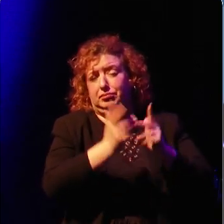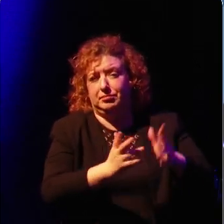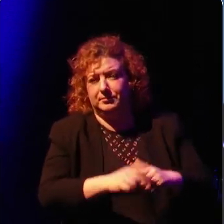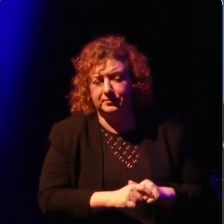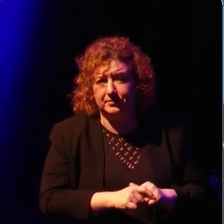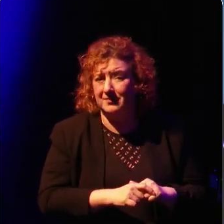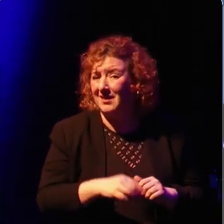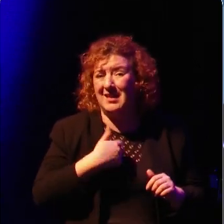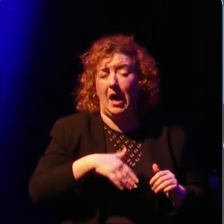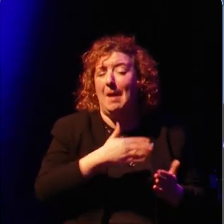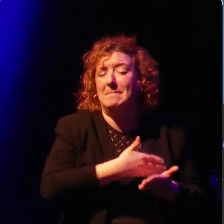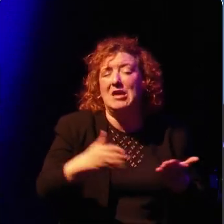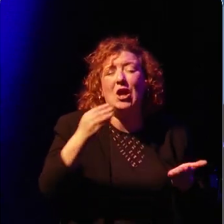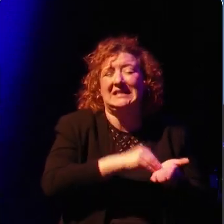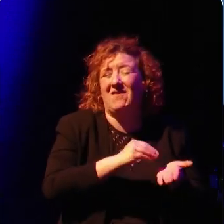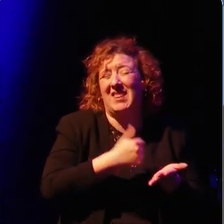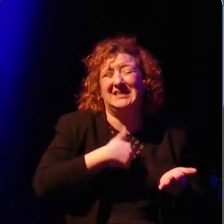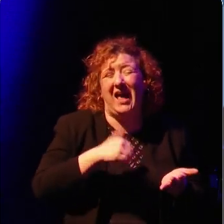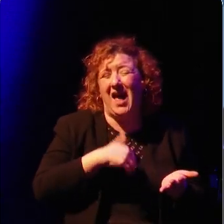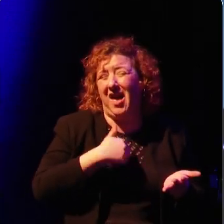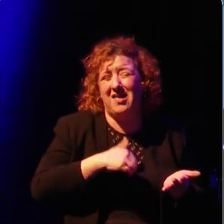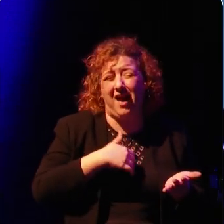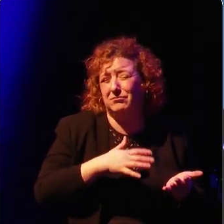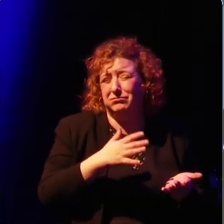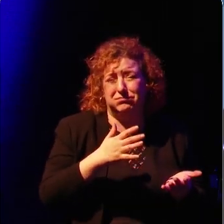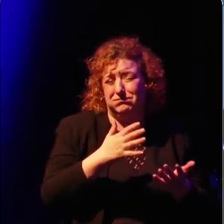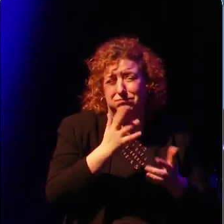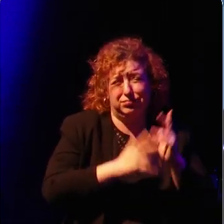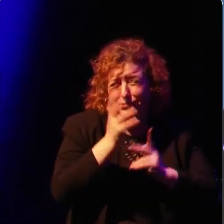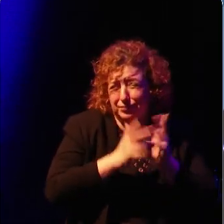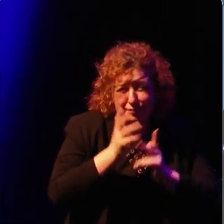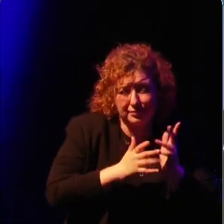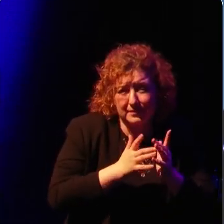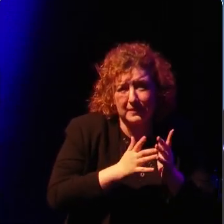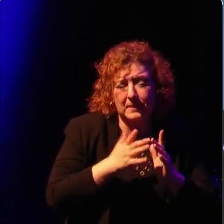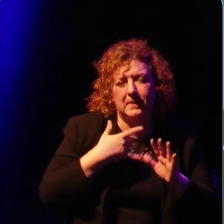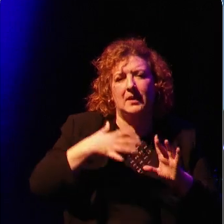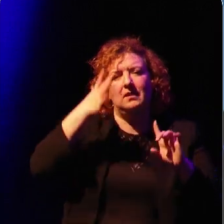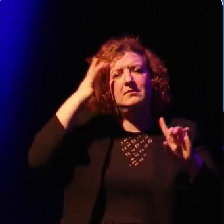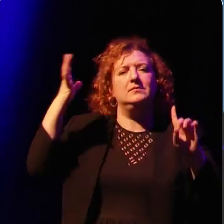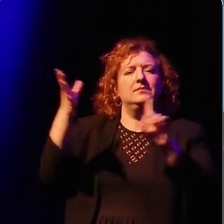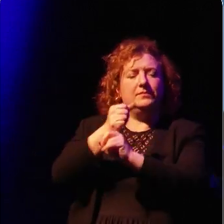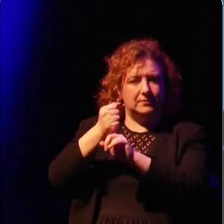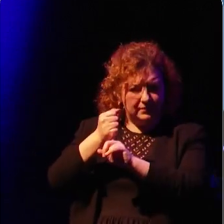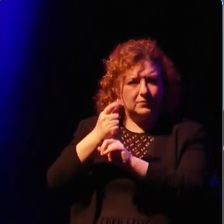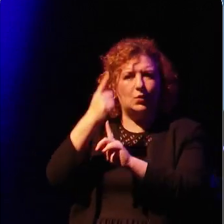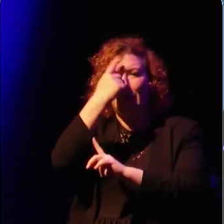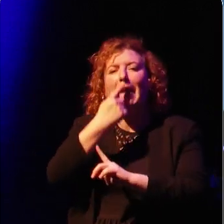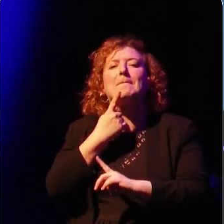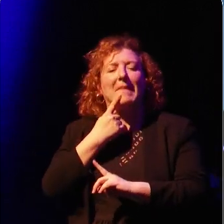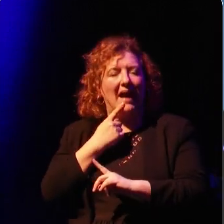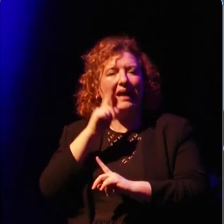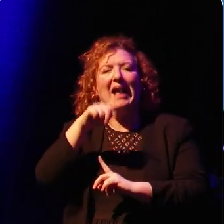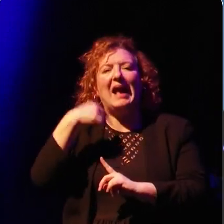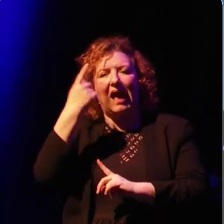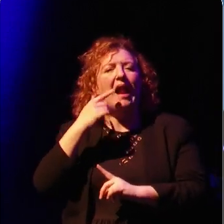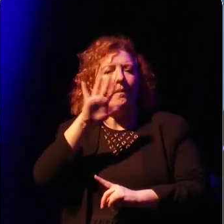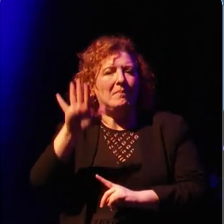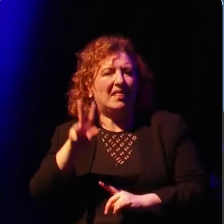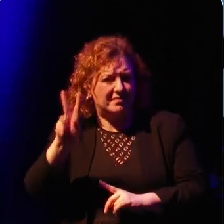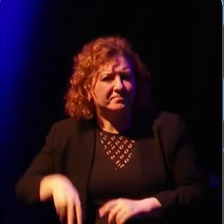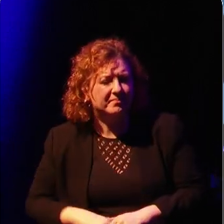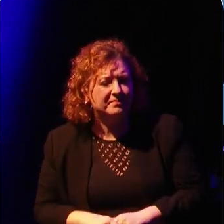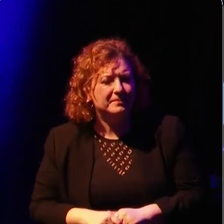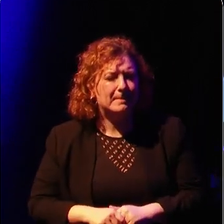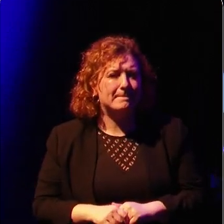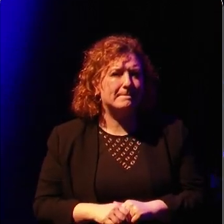hecho decenas de millones de veces esto, al final he dado con una imagen que parece una cara.